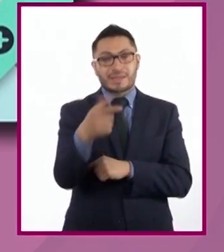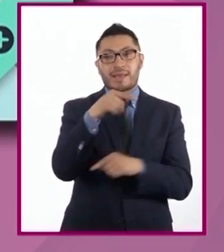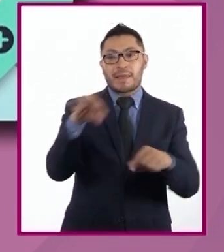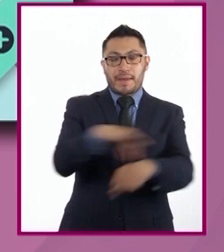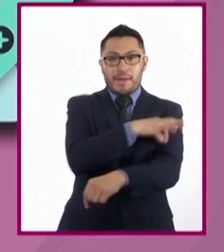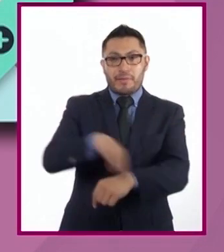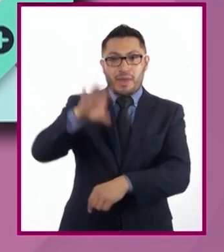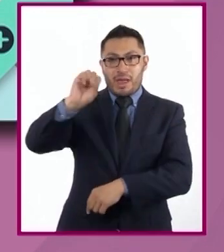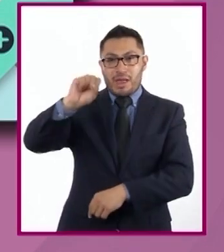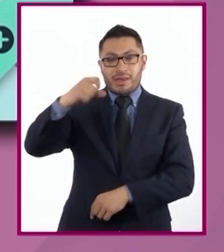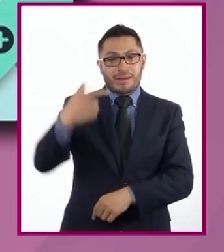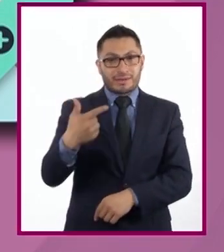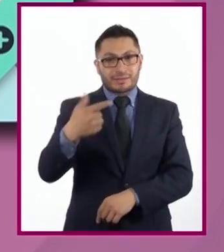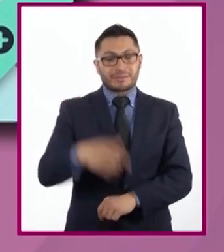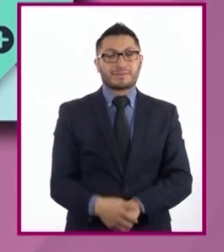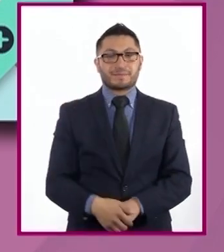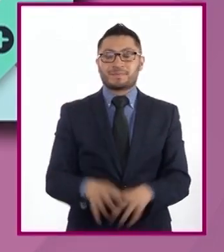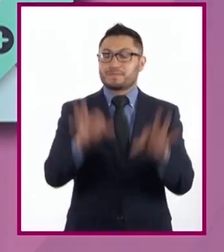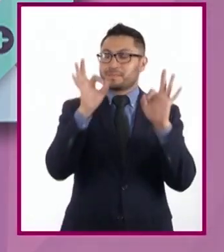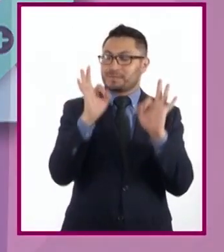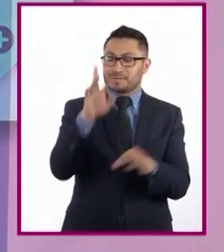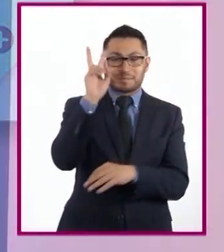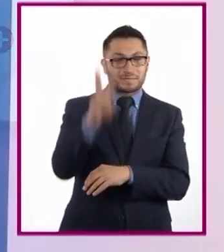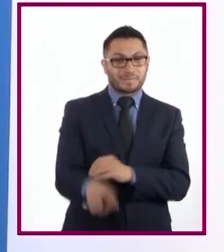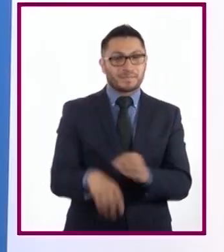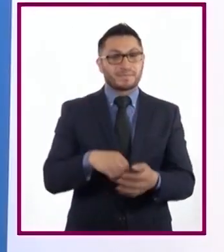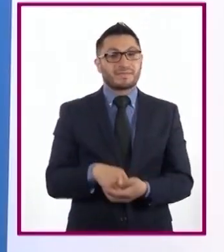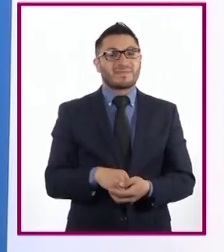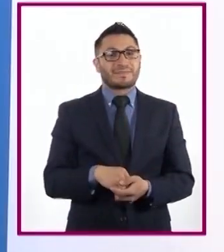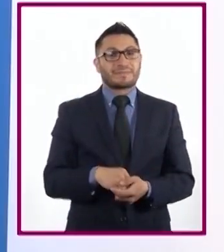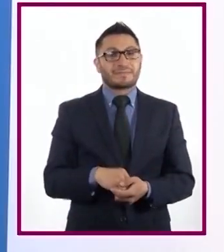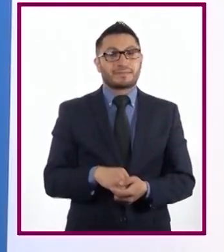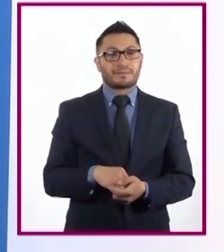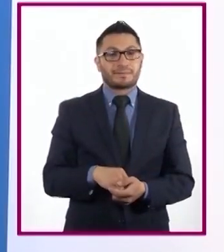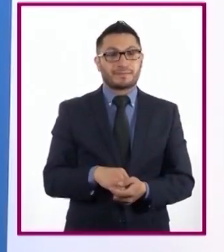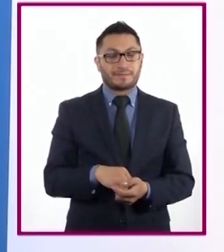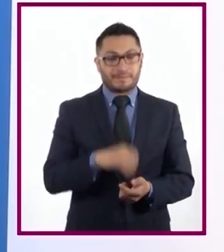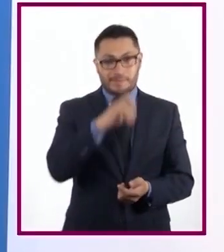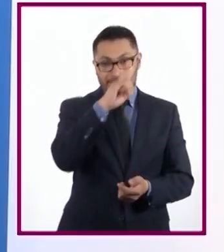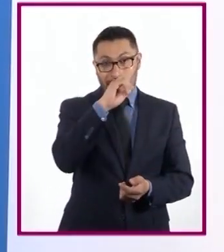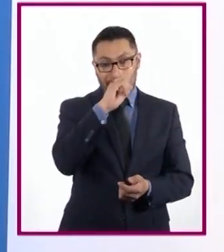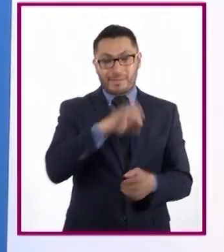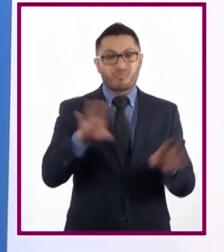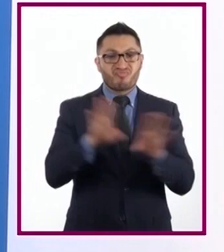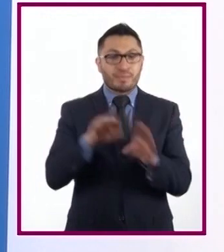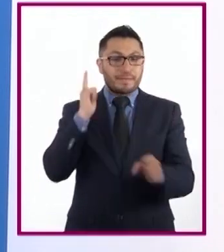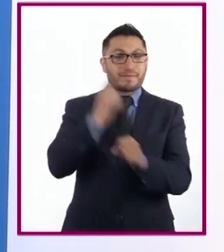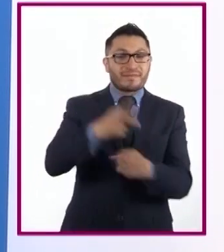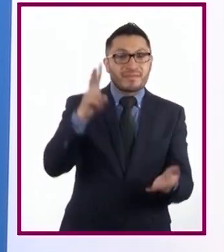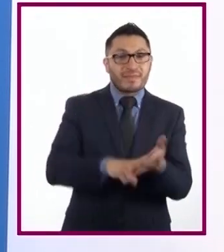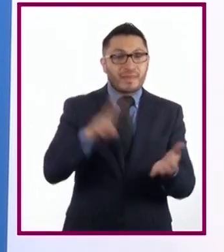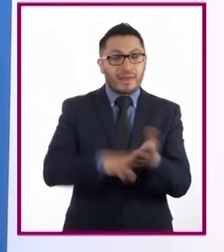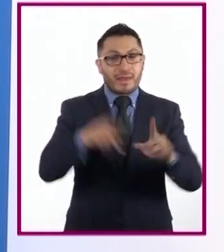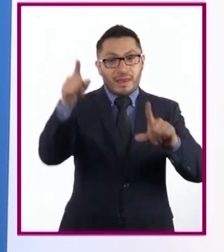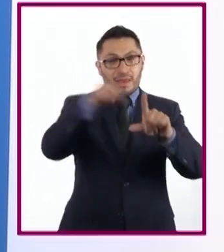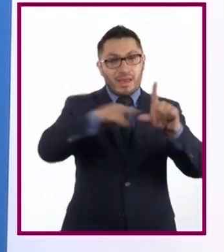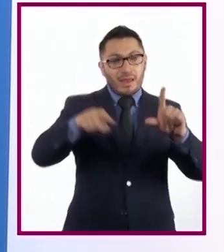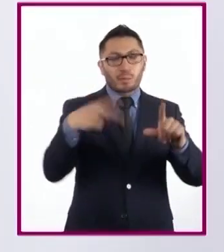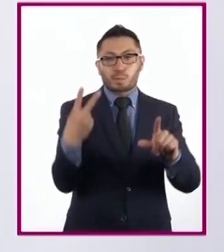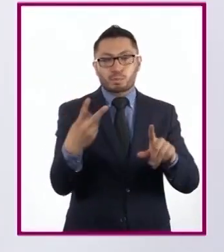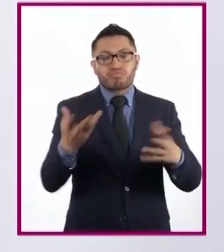grados. Muy bien, profesora. ¿Y cómo encontraremos el valor del ángulo 2?